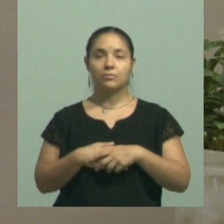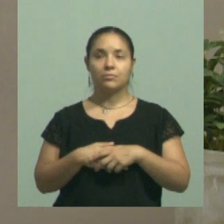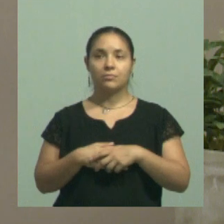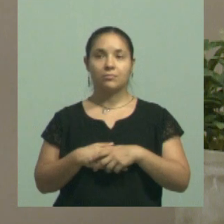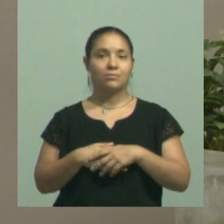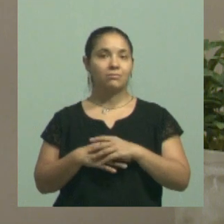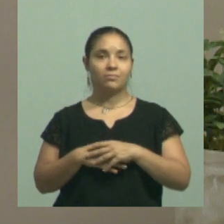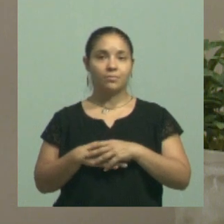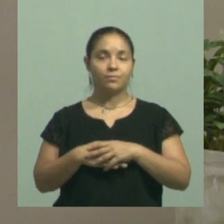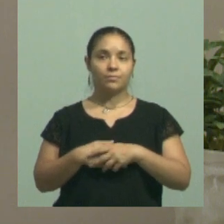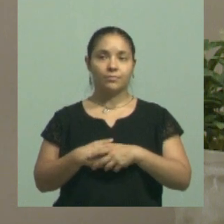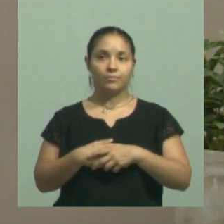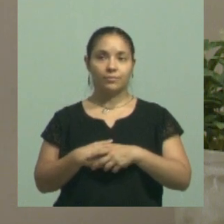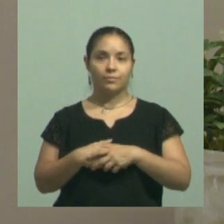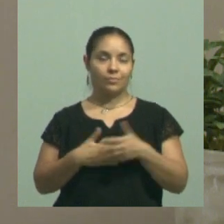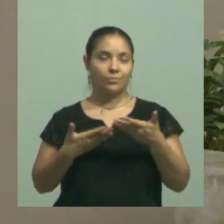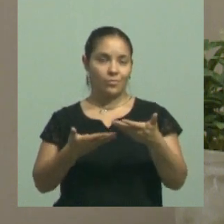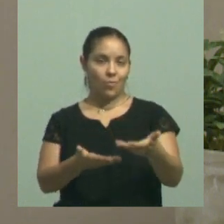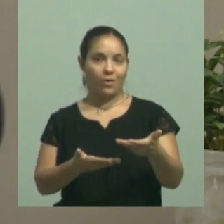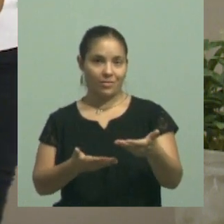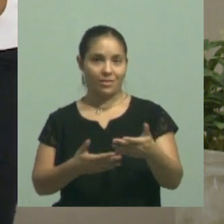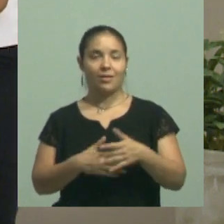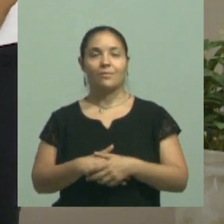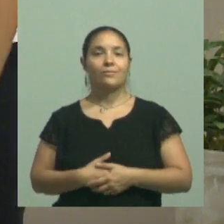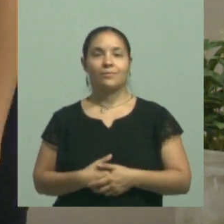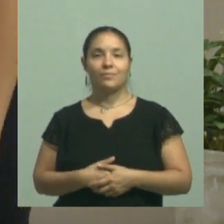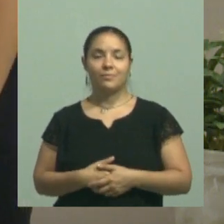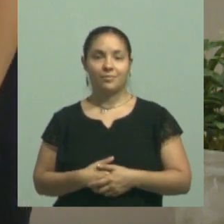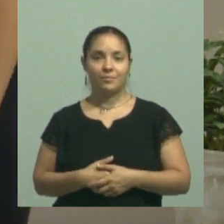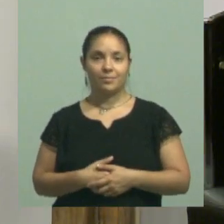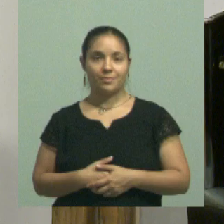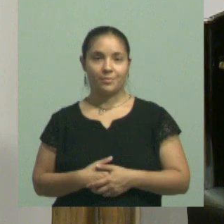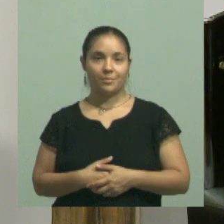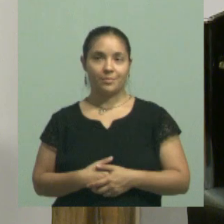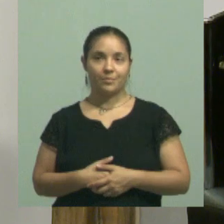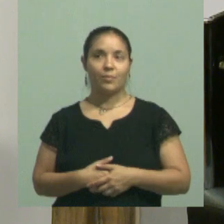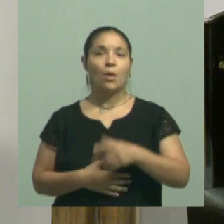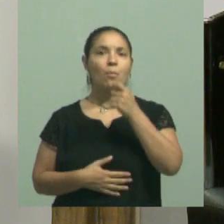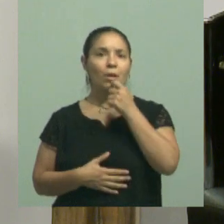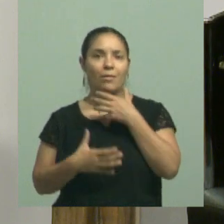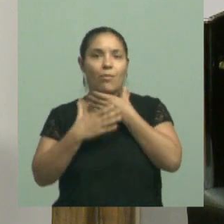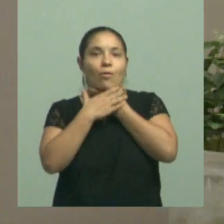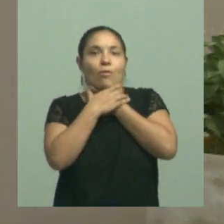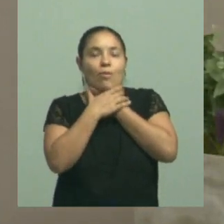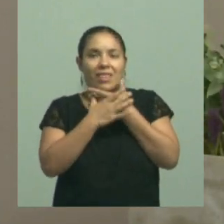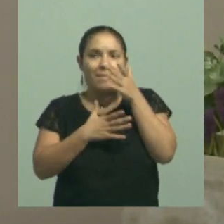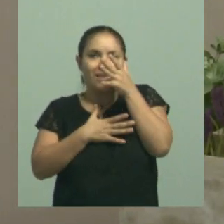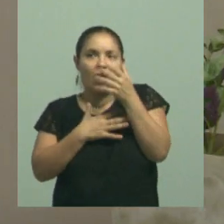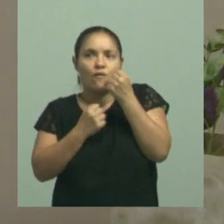claro. Y me voy. Y si te tiene muy agarrada, si ¿cuál me es la opción? Muy